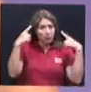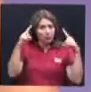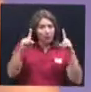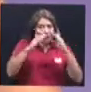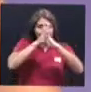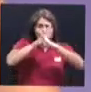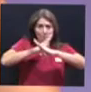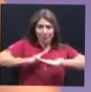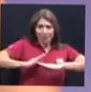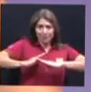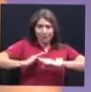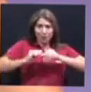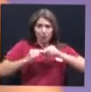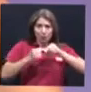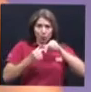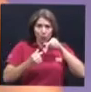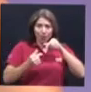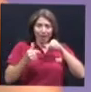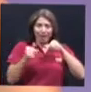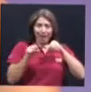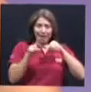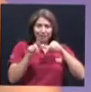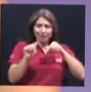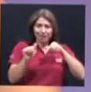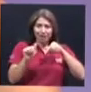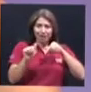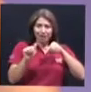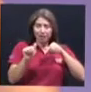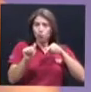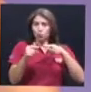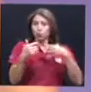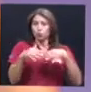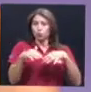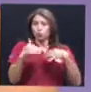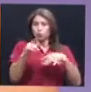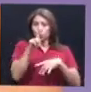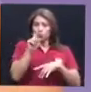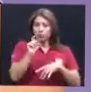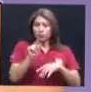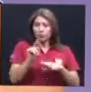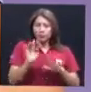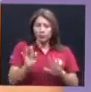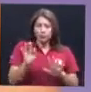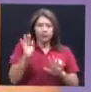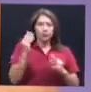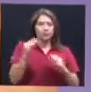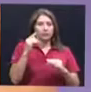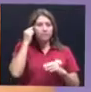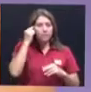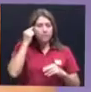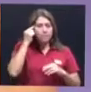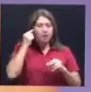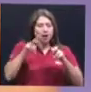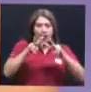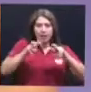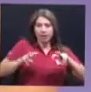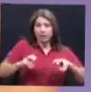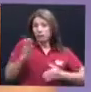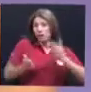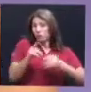gaza es una pregunta para para mucha reflexión para mucho análisis ustedes podrán preguntarse